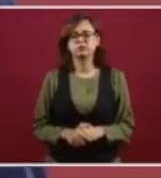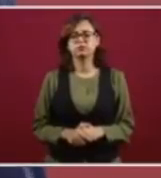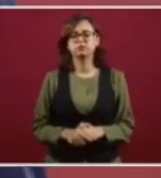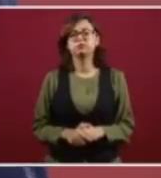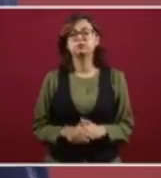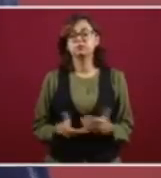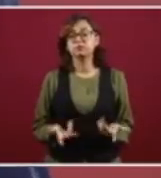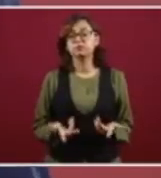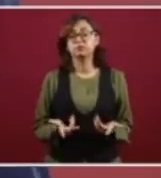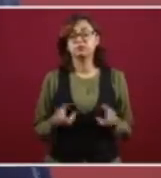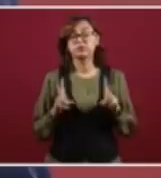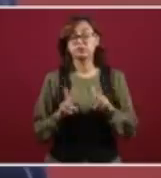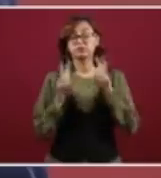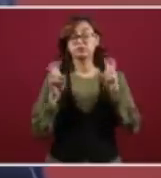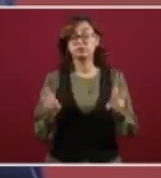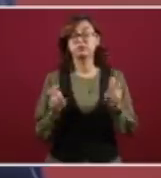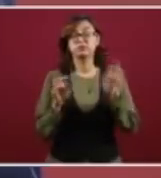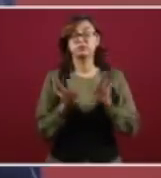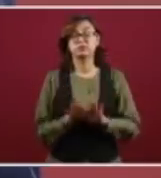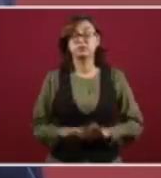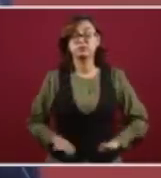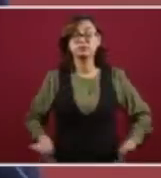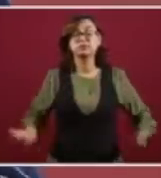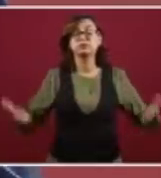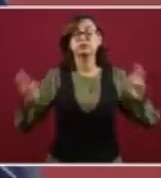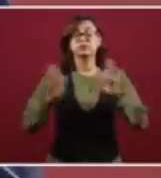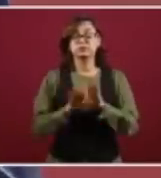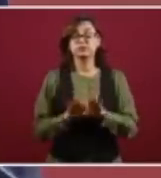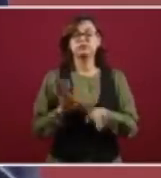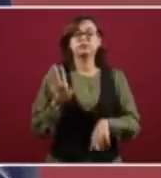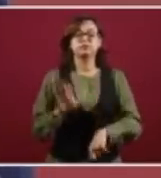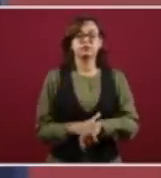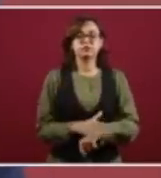algo importantísimo por